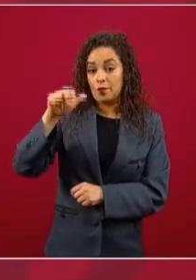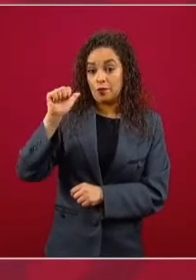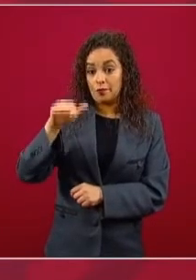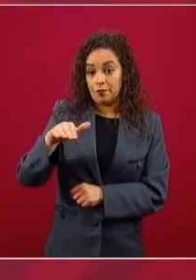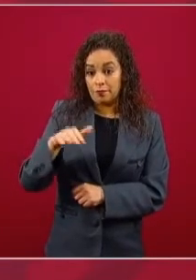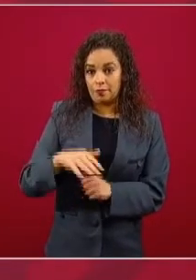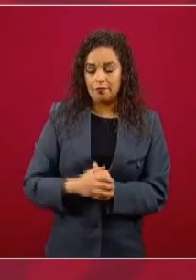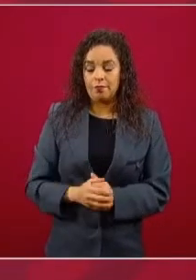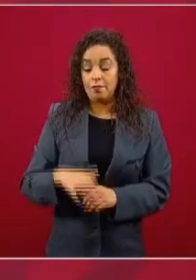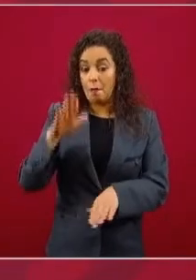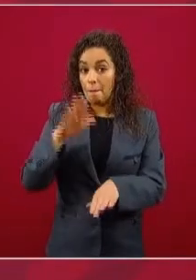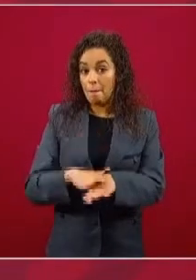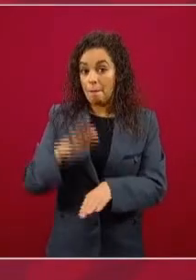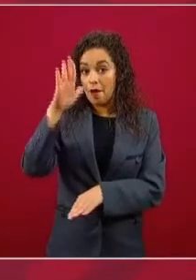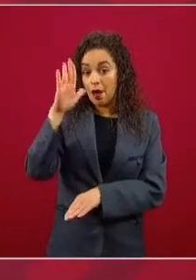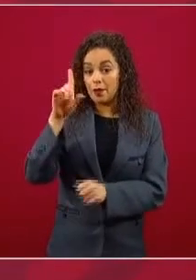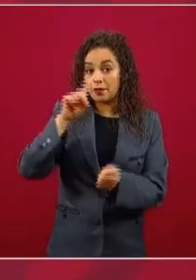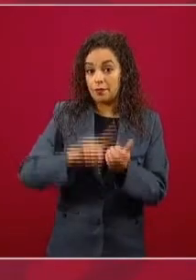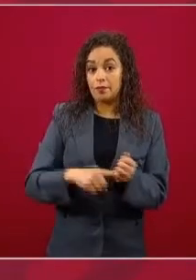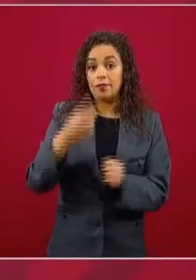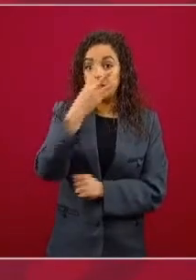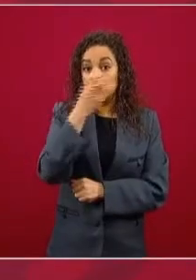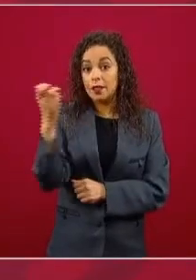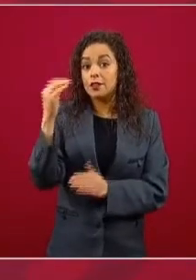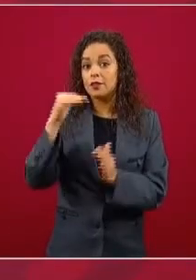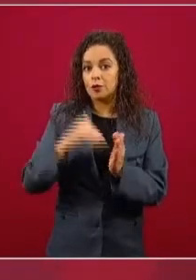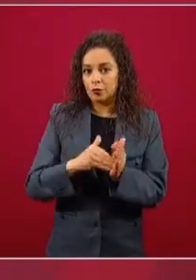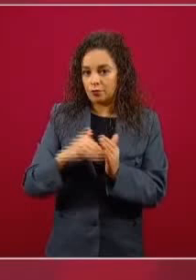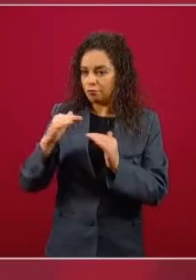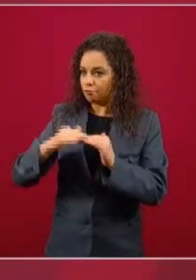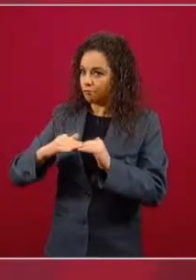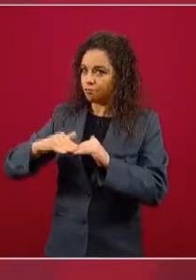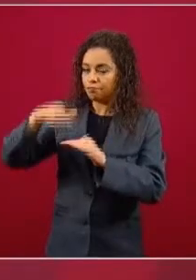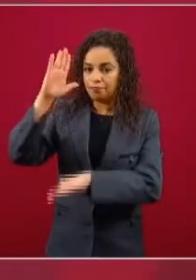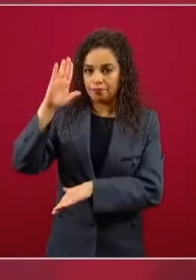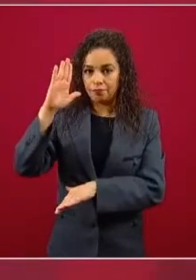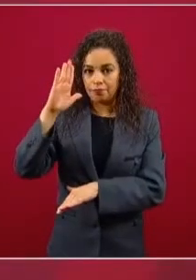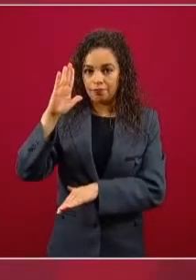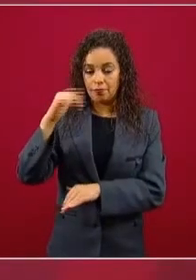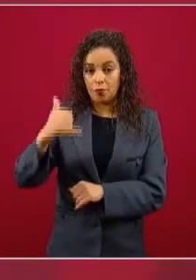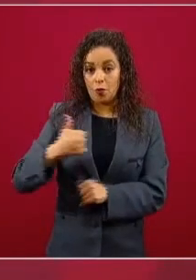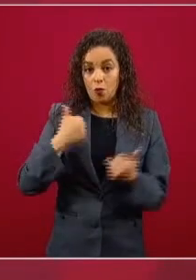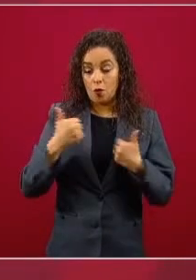más de 300,000 estudiantes pobres